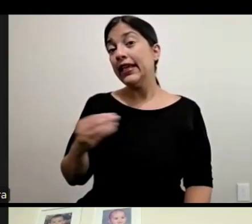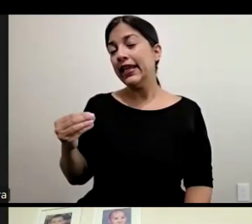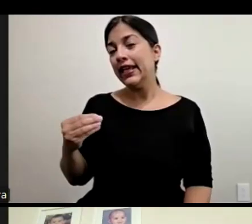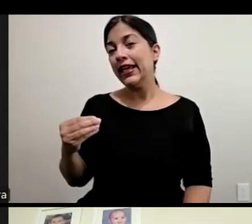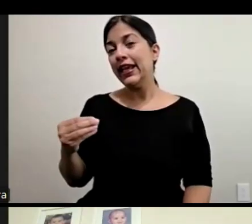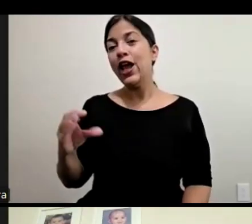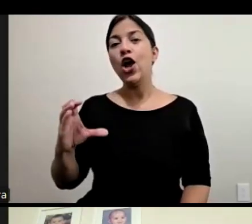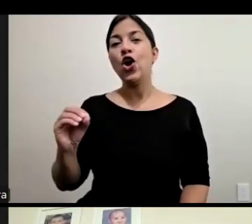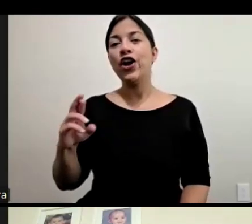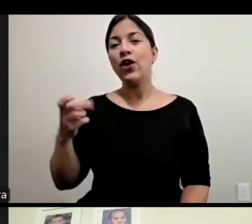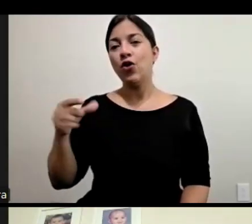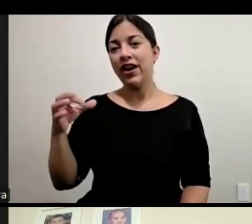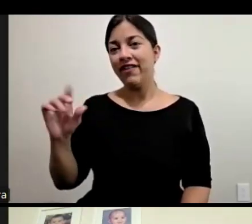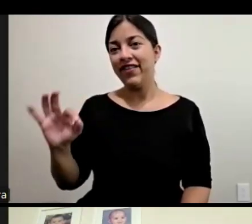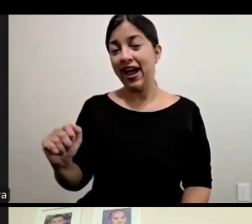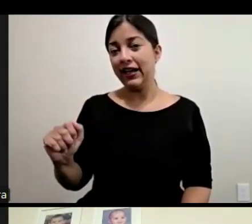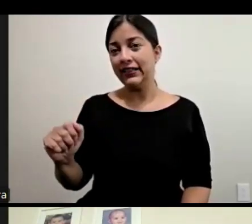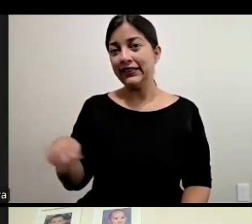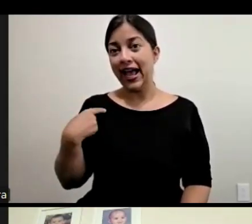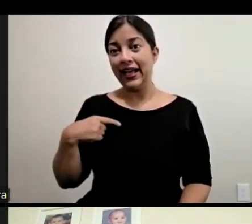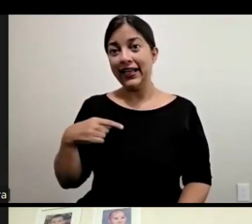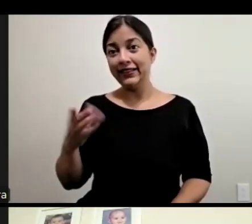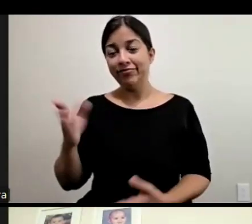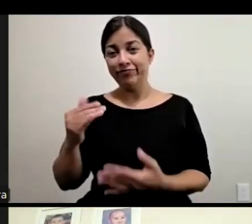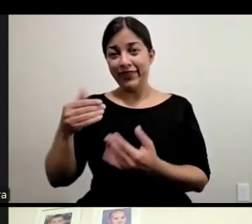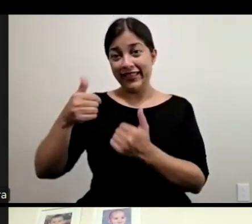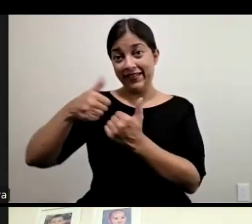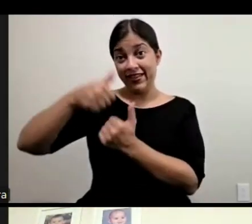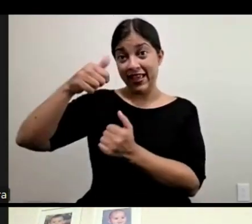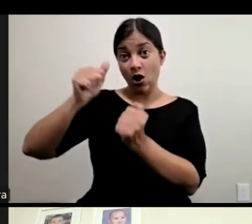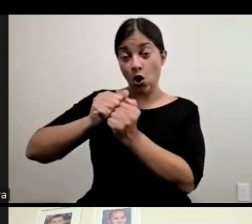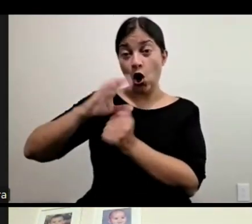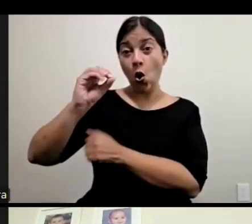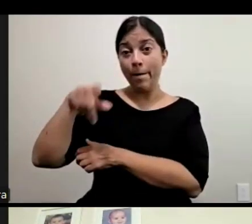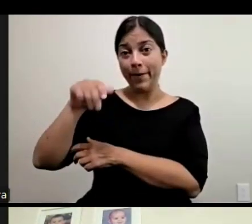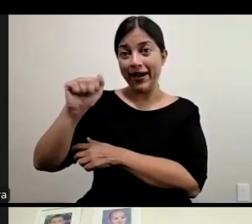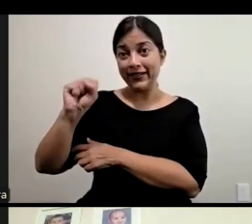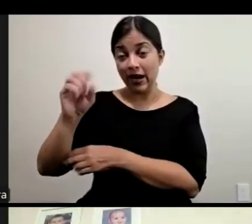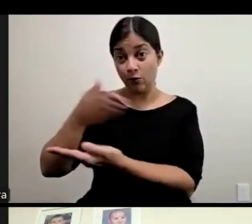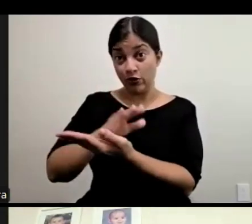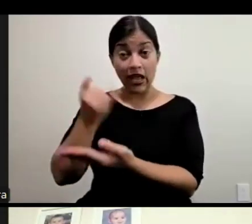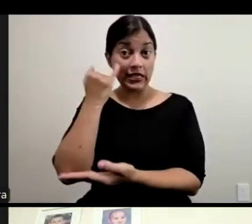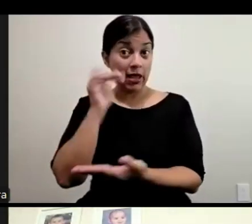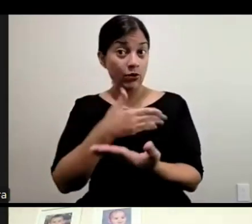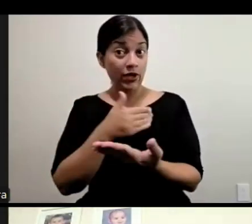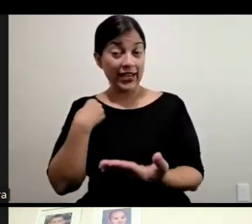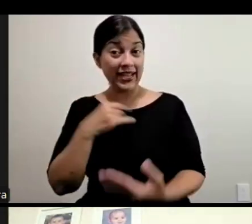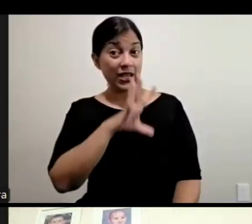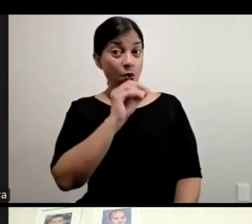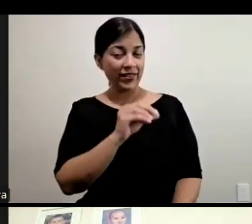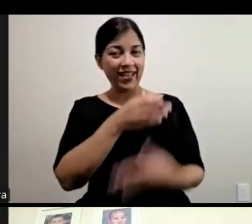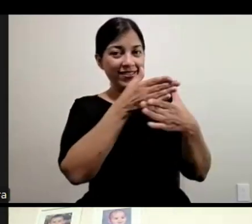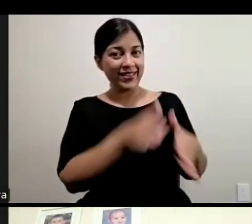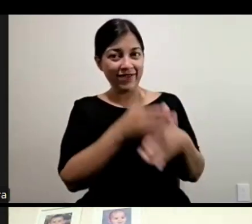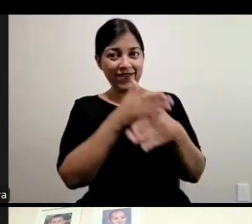coreografía está dividida en los compases que tiene la música. Si la música tiene 50 compases, te lo va dividiendo en páginas,